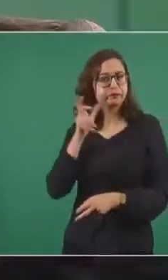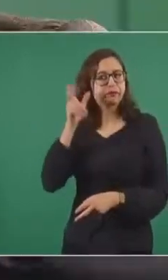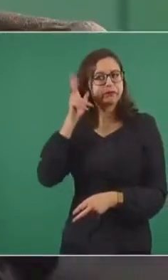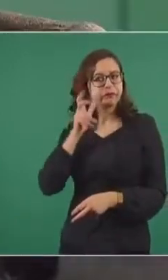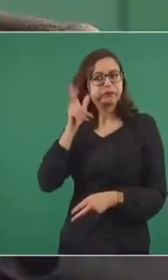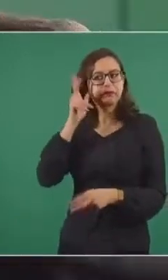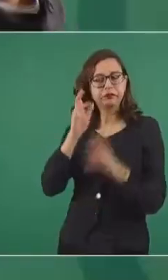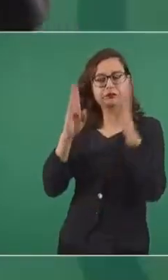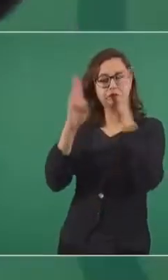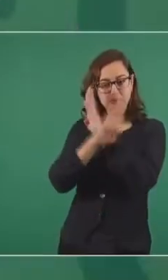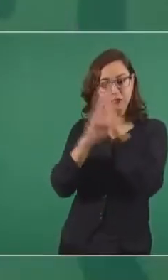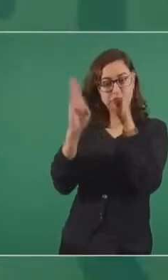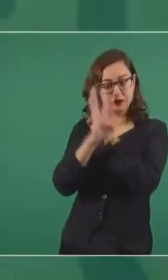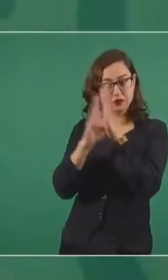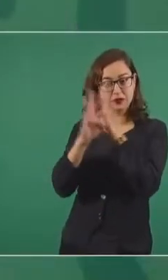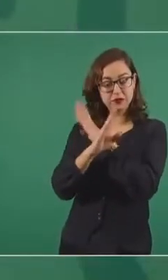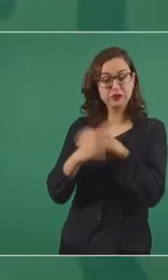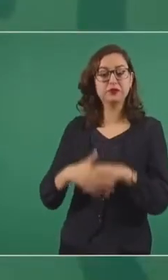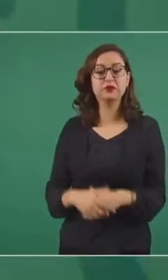Desde luego,